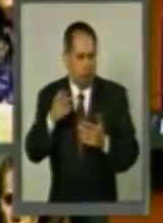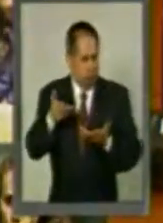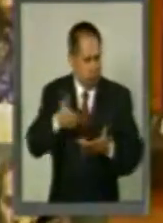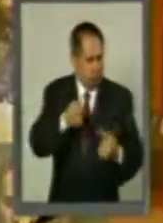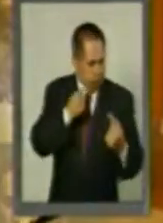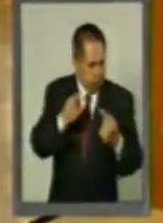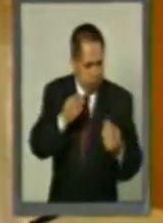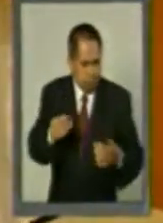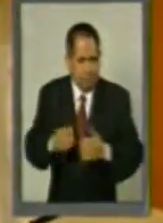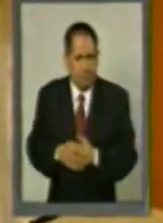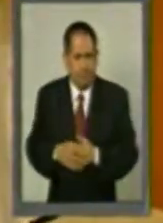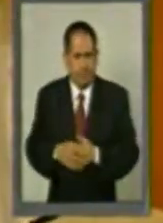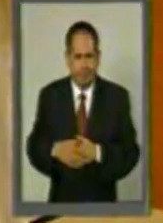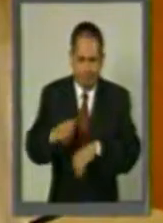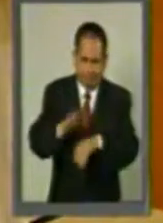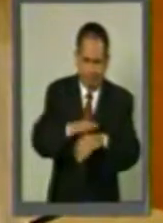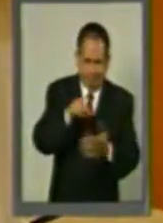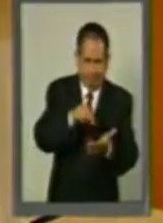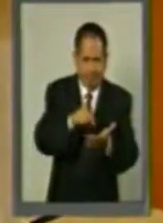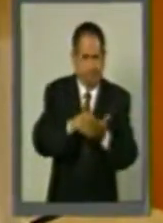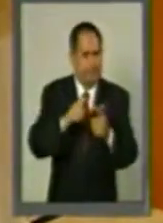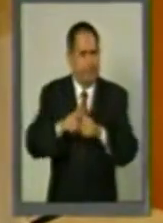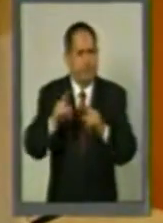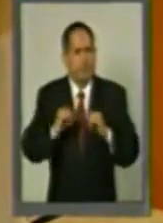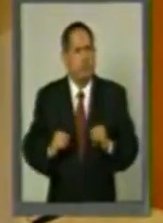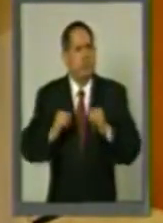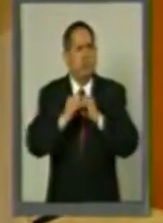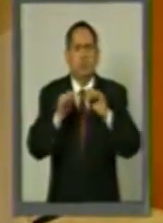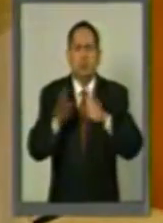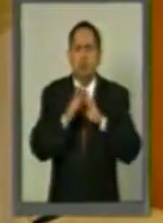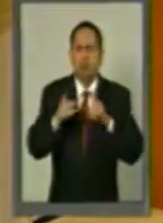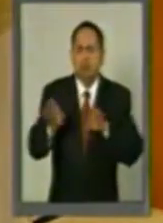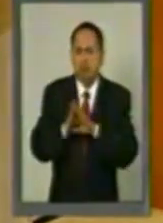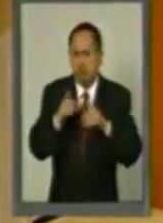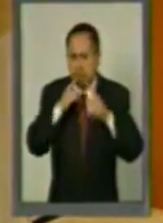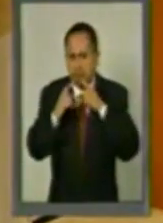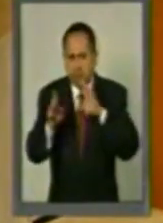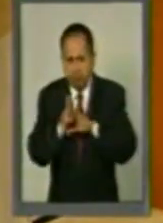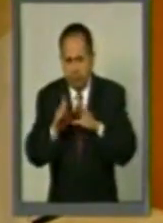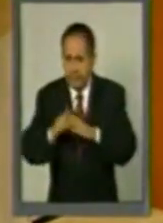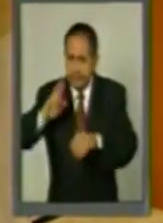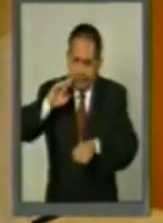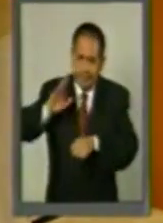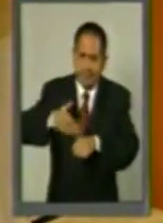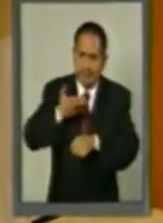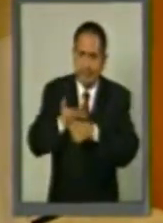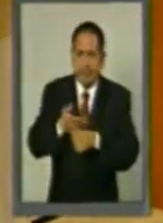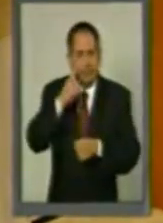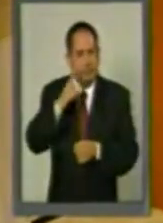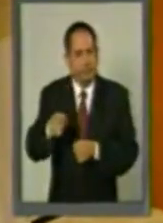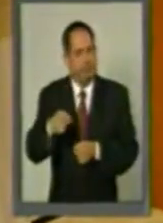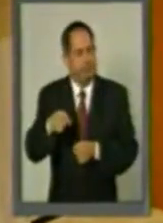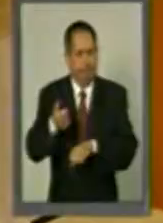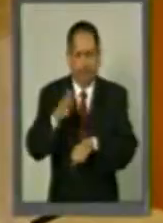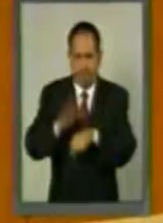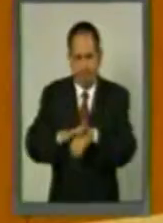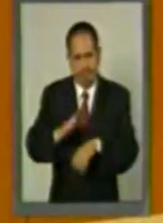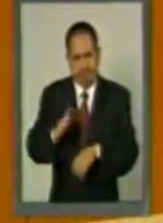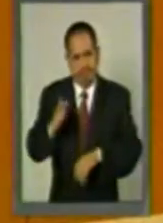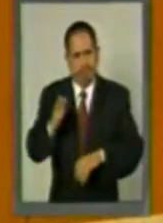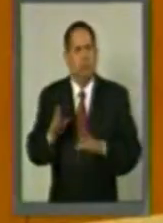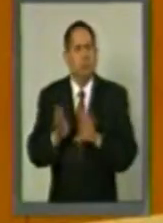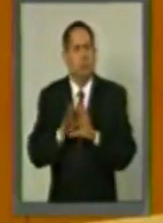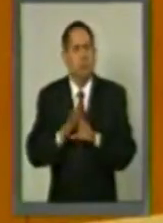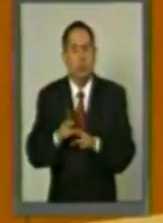públicas. Se señala en las instituciones los actos motivos de responsabilidad administrativa y penal,